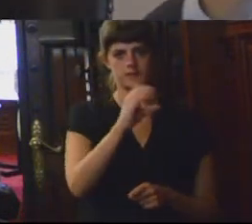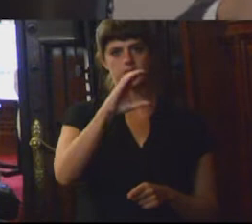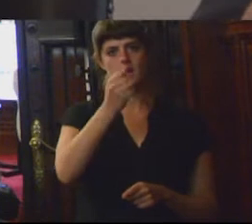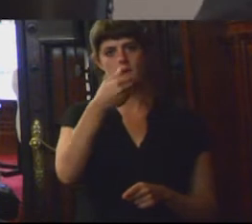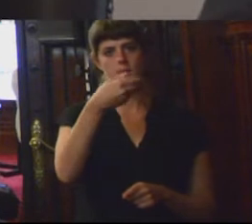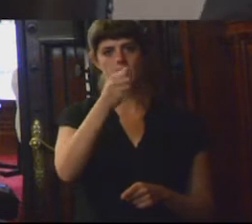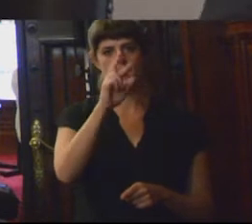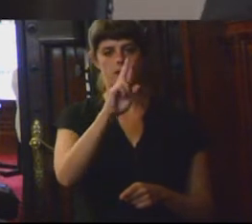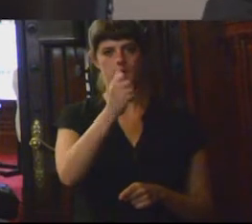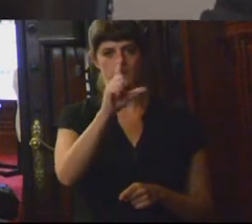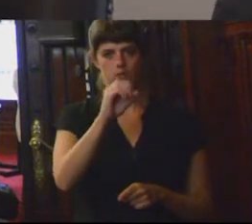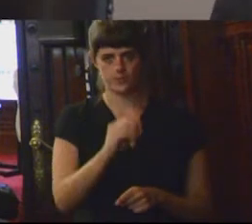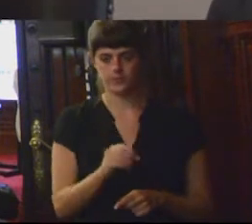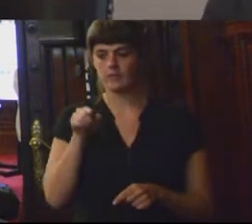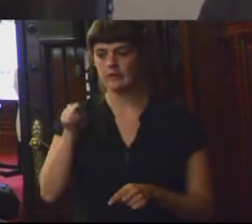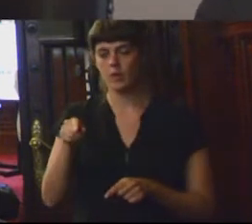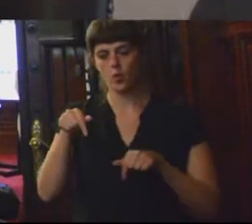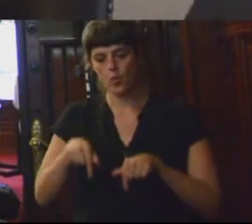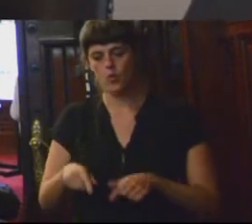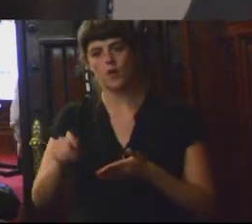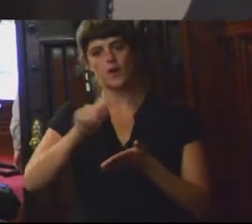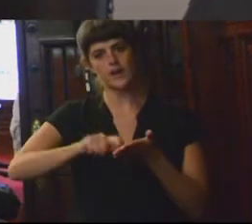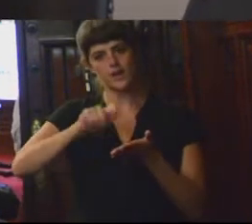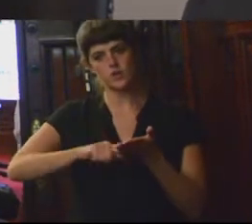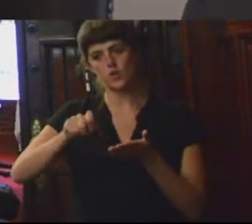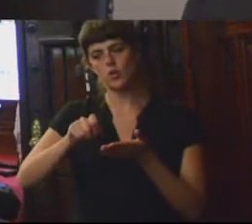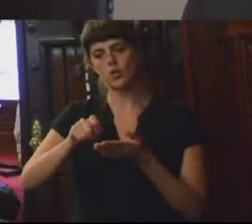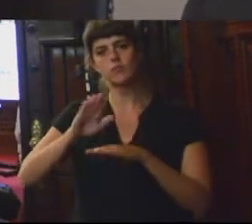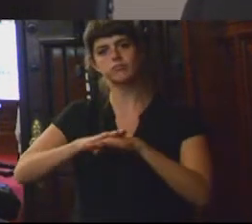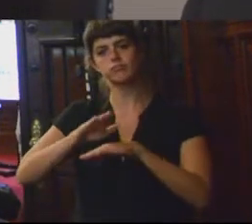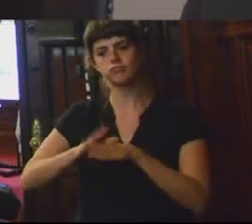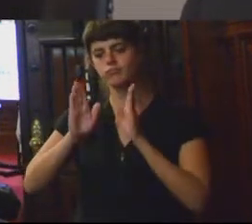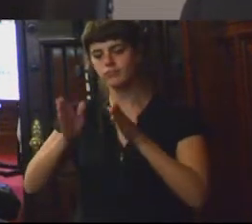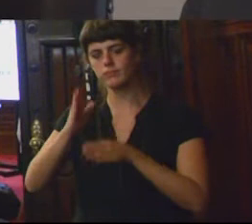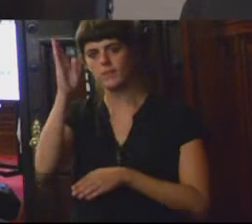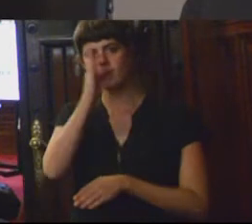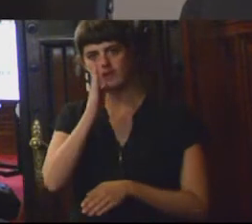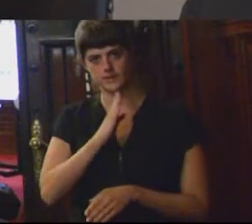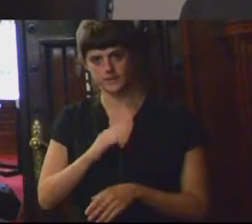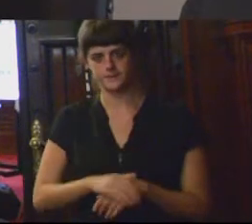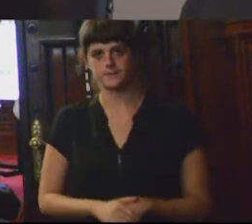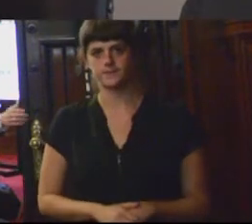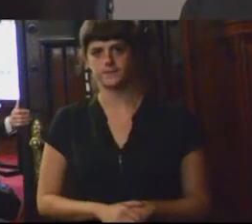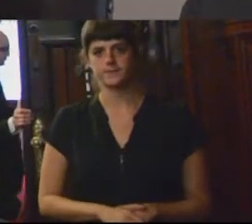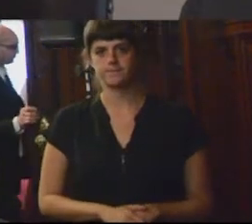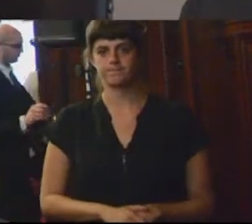actúa como relator de país. Y en esta oportunidad,